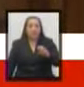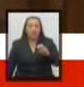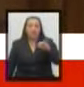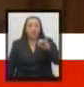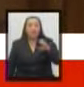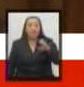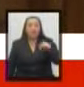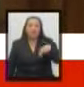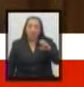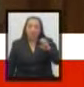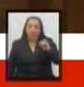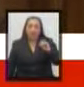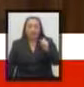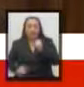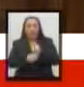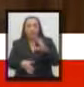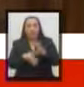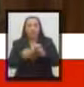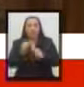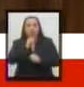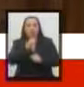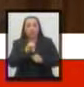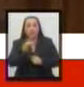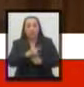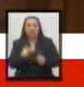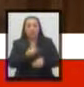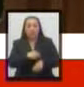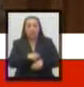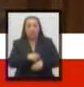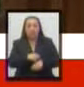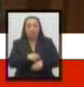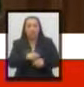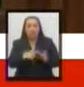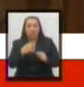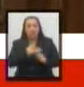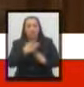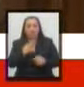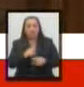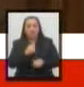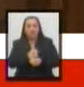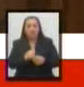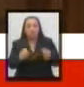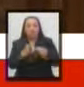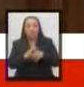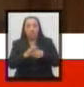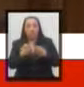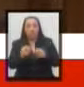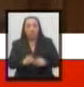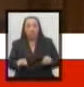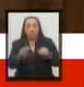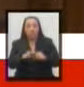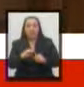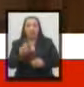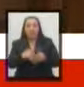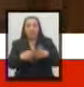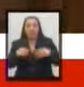trabajen juntos en elaborar la encuesta del uso del tiempo. Es decir, me parece que sería un trabajo conjunto muy interesante que